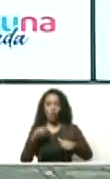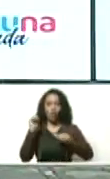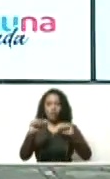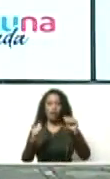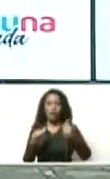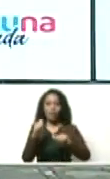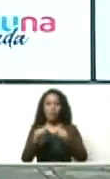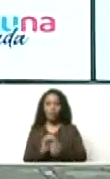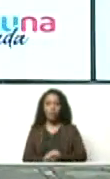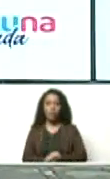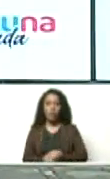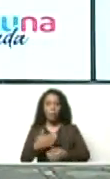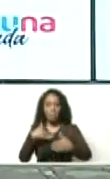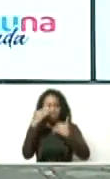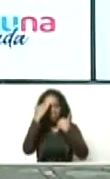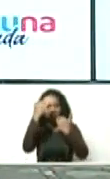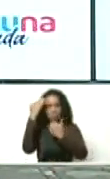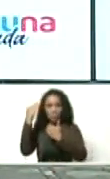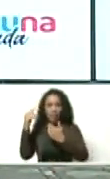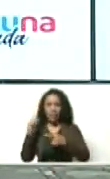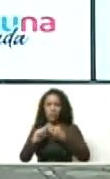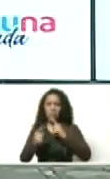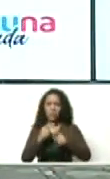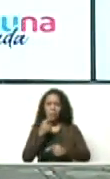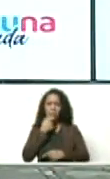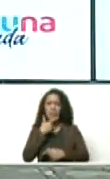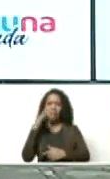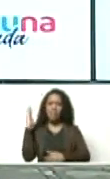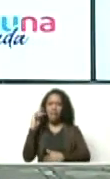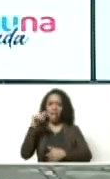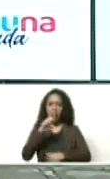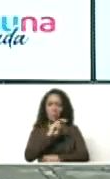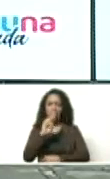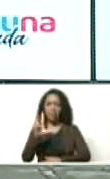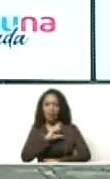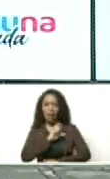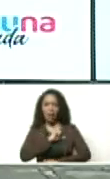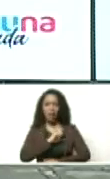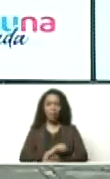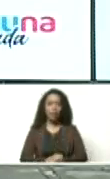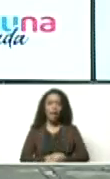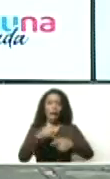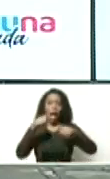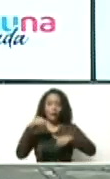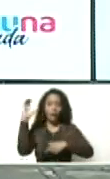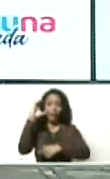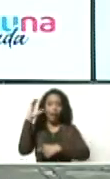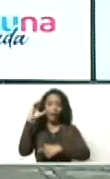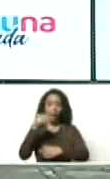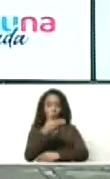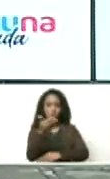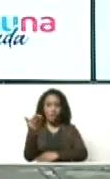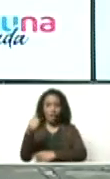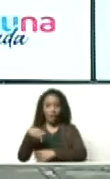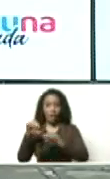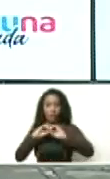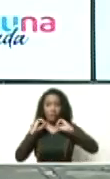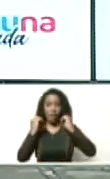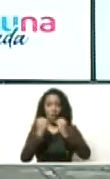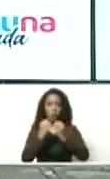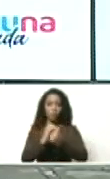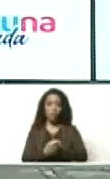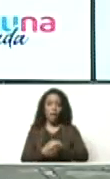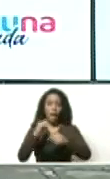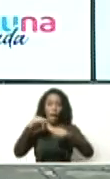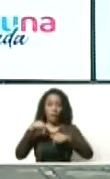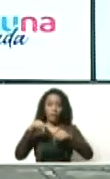Bueno, mi saludo. Qué cosa tan bonita venir al 23 de enero aquí en Caracas con ustedes, en este salón, en